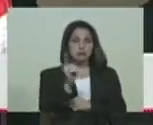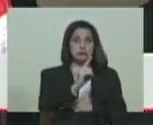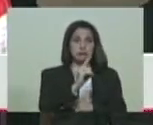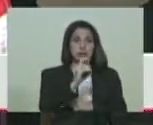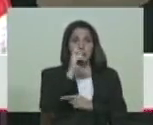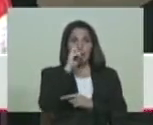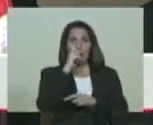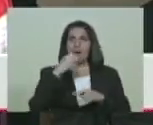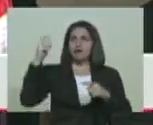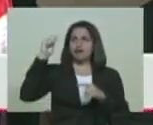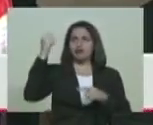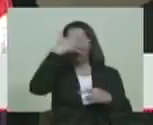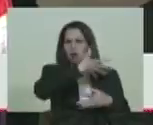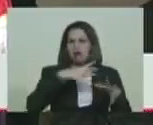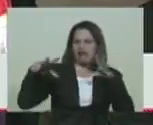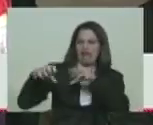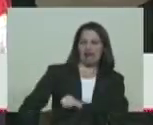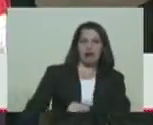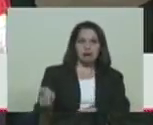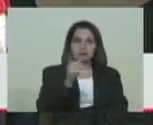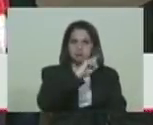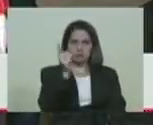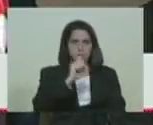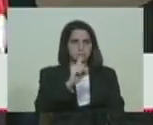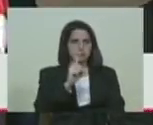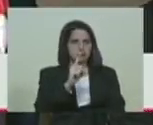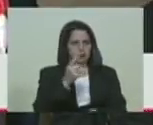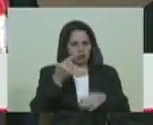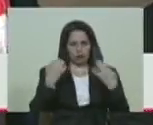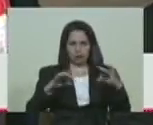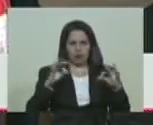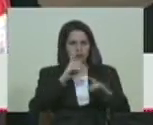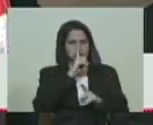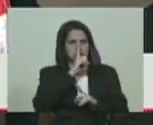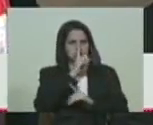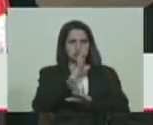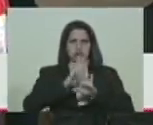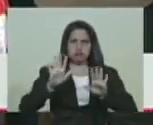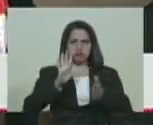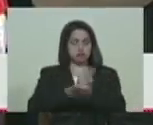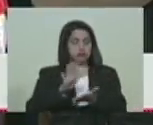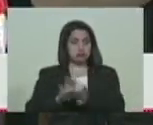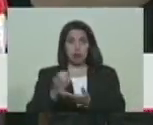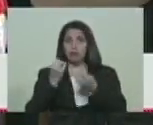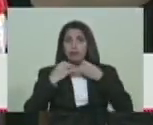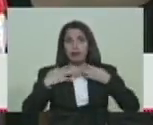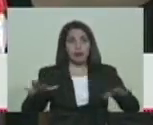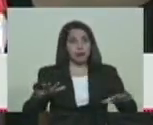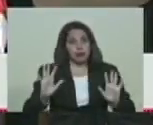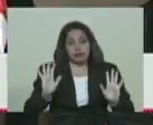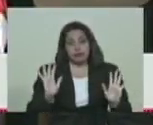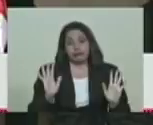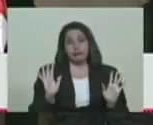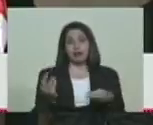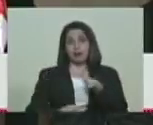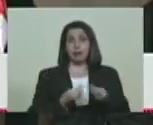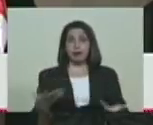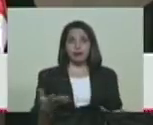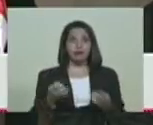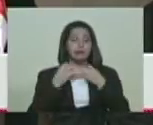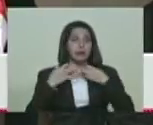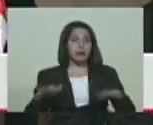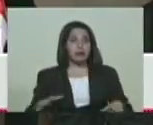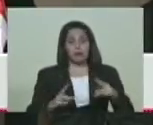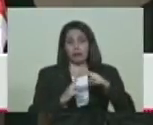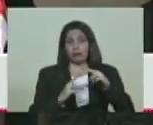nos invada Trump. No salimos a pegar gritos. No, reconocemos. Perdimos, perdimos. Perdimos la gobernación del